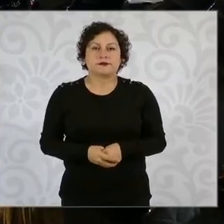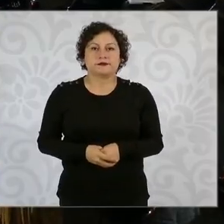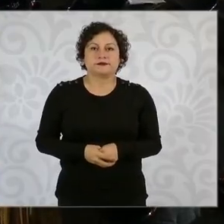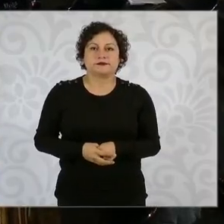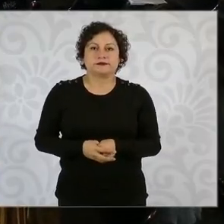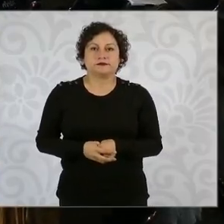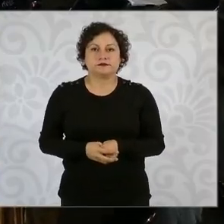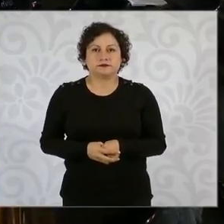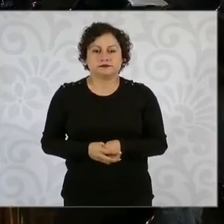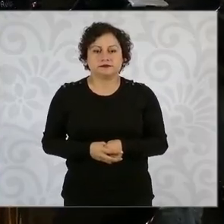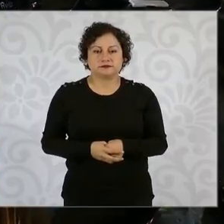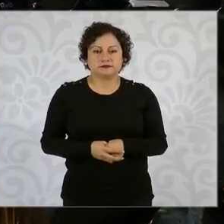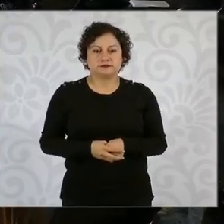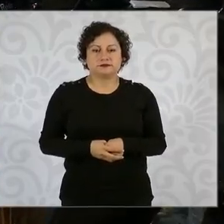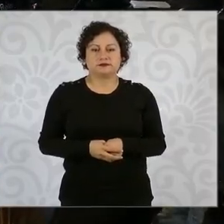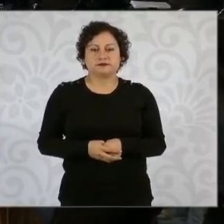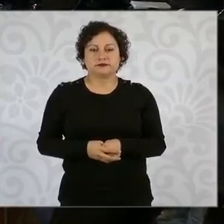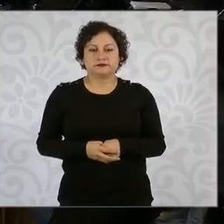Adelante.